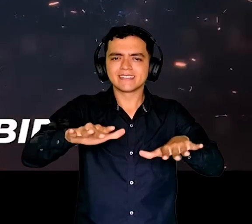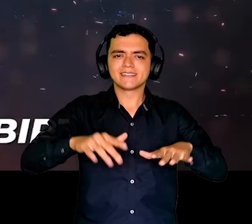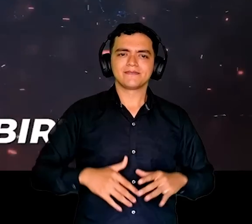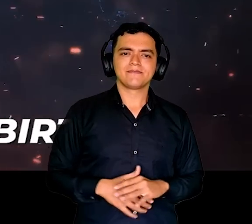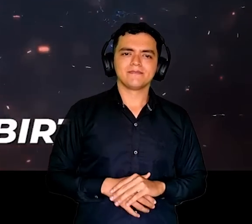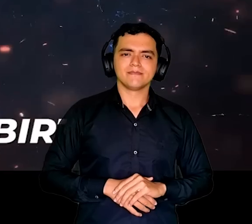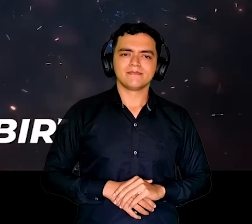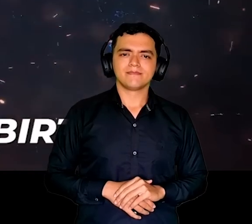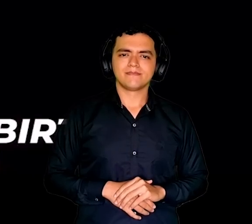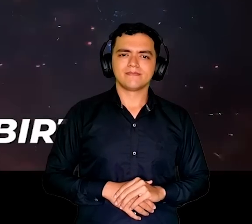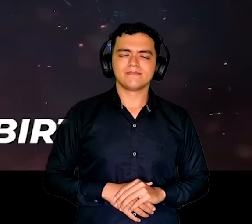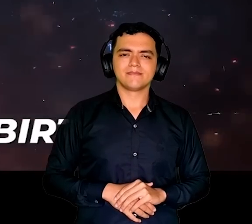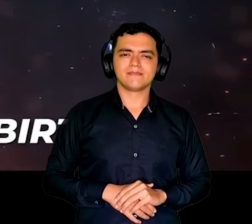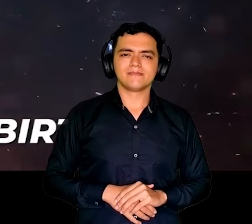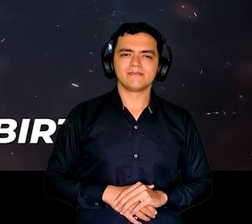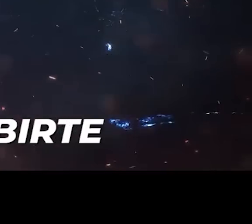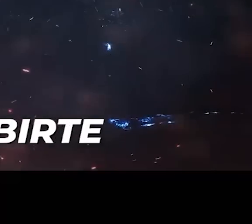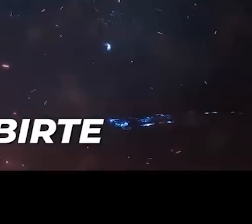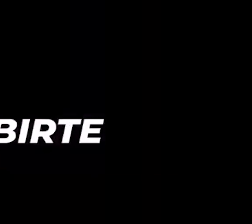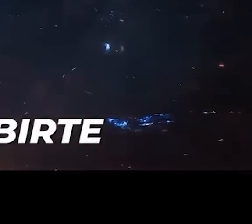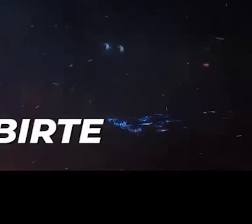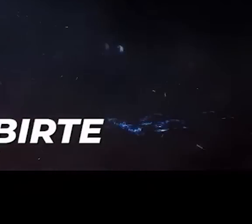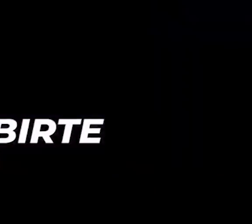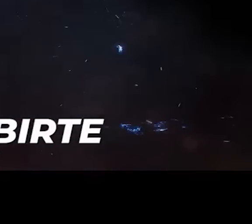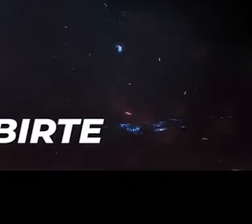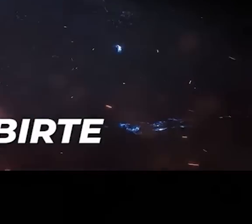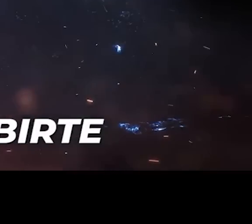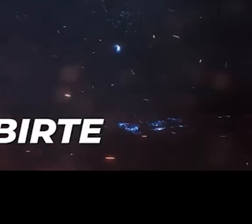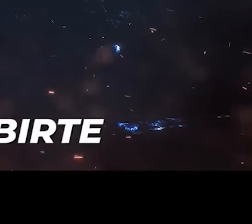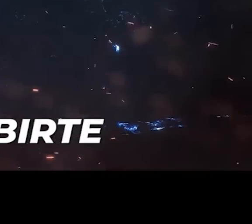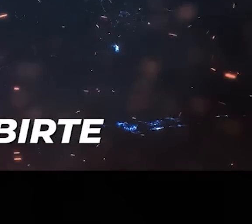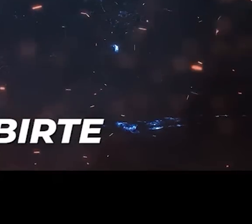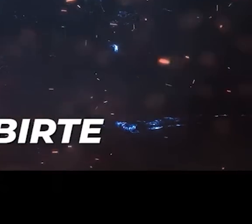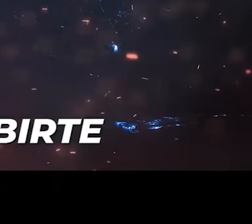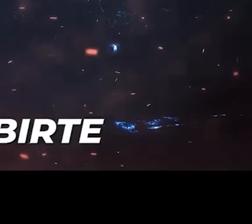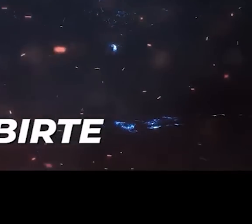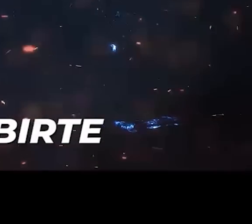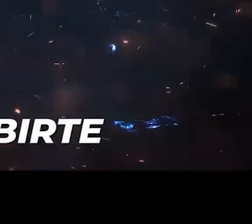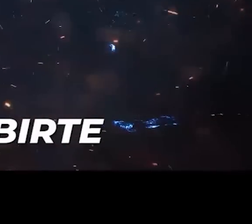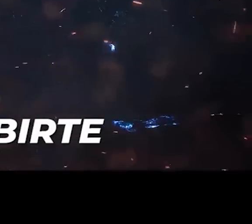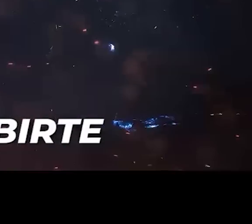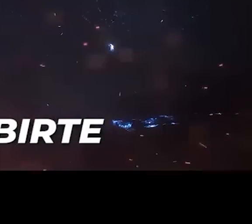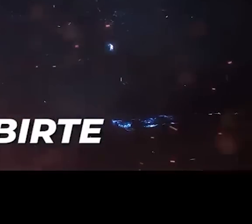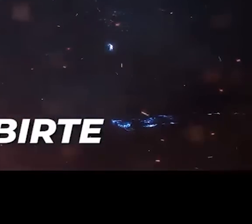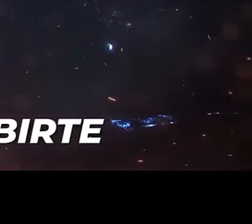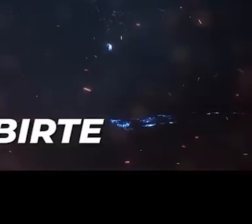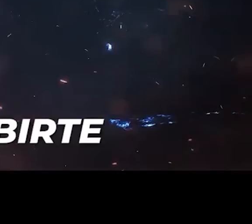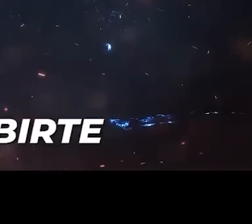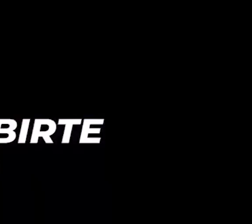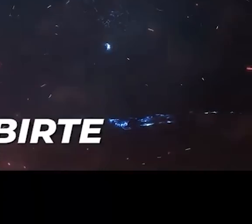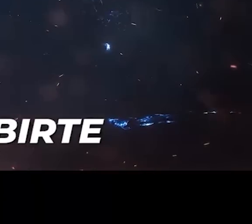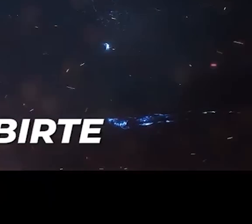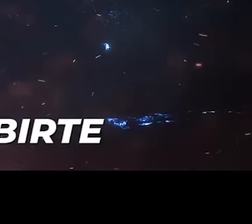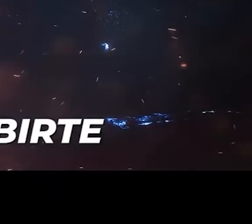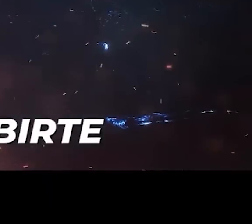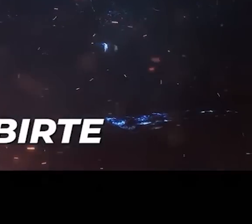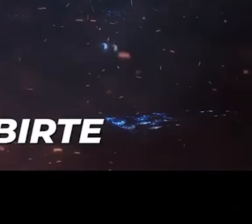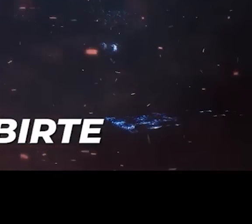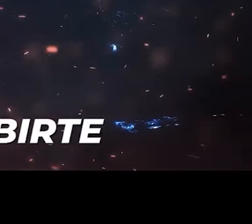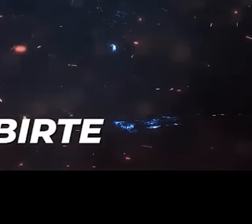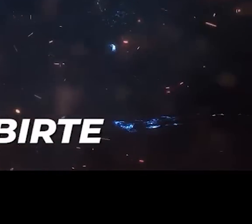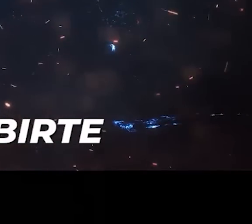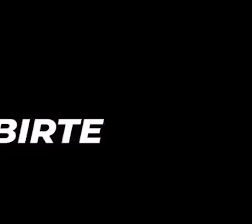podamos tener unidad a pesar de las diferencias, porque eso es lo importante. Creo que Dios nos va a ayudar y yo les